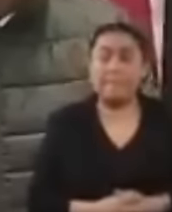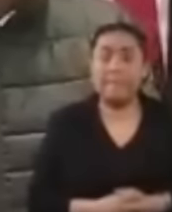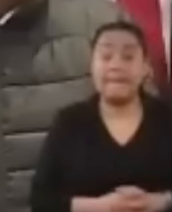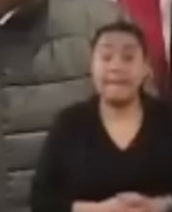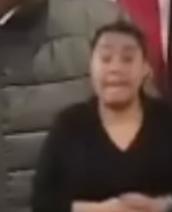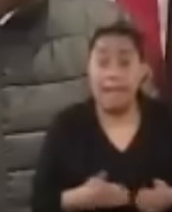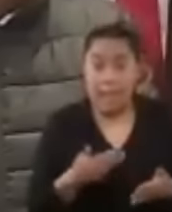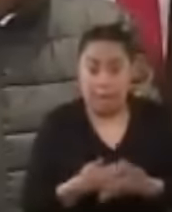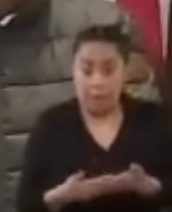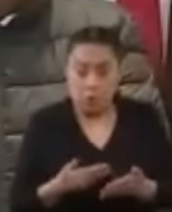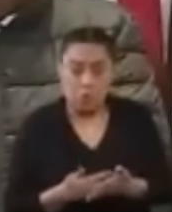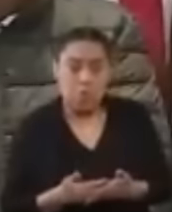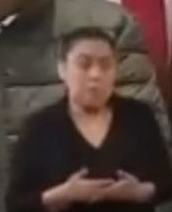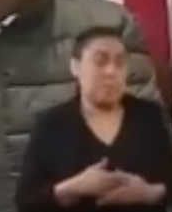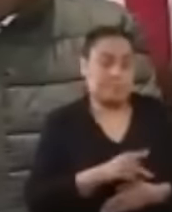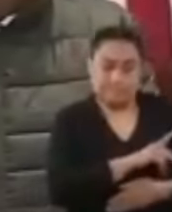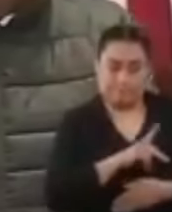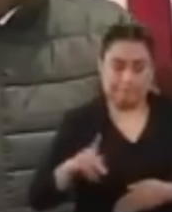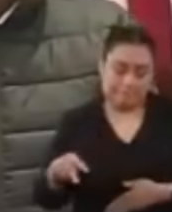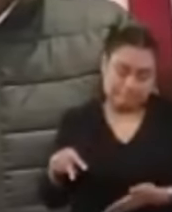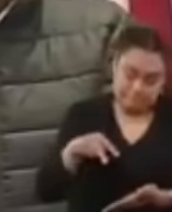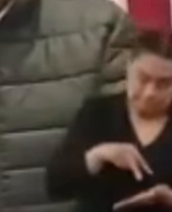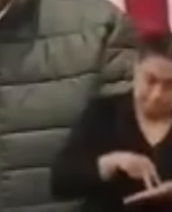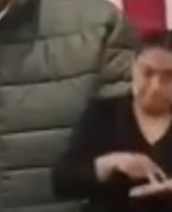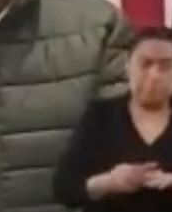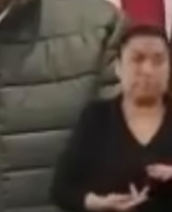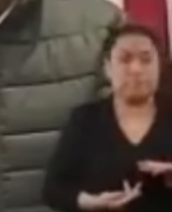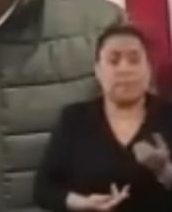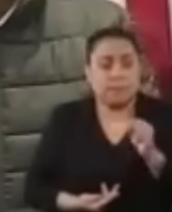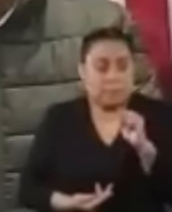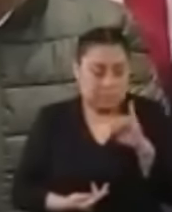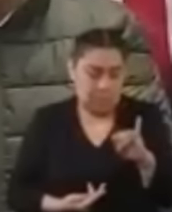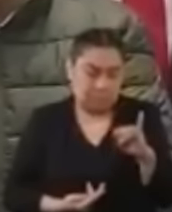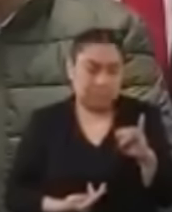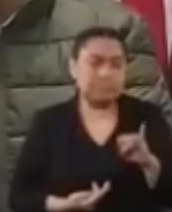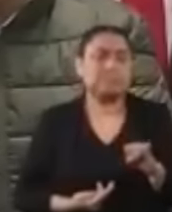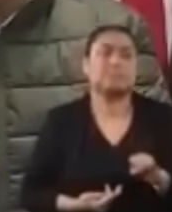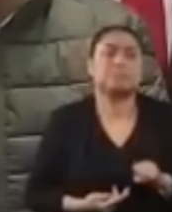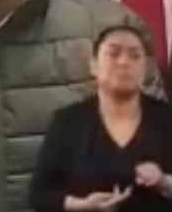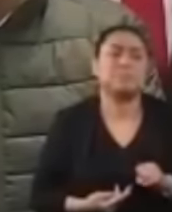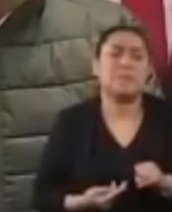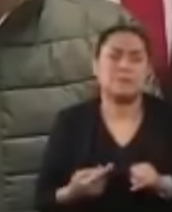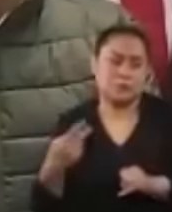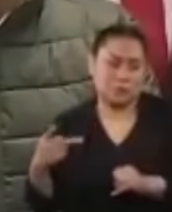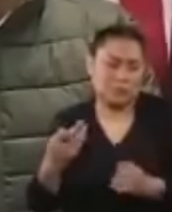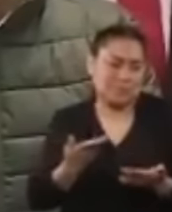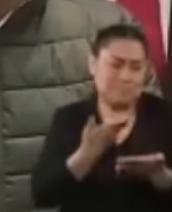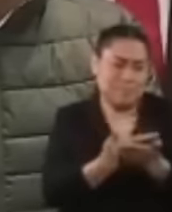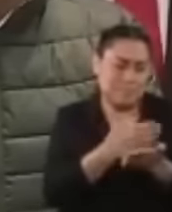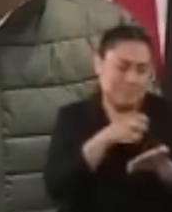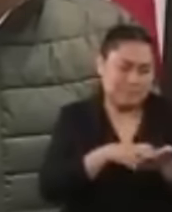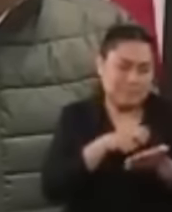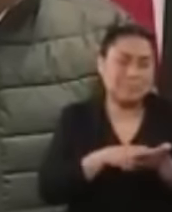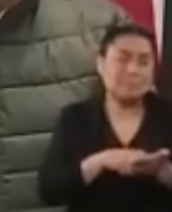a pronunciarnos a favor de la reserva que ha presentado